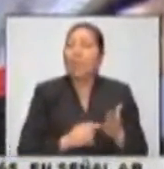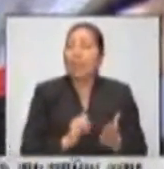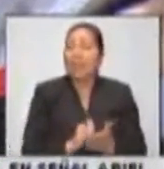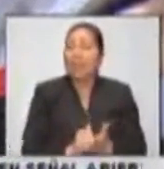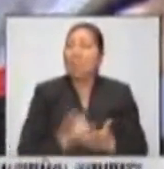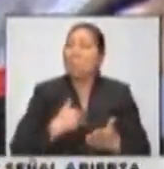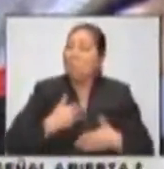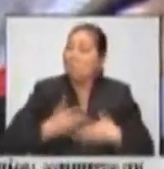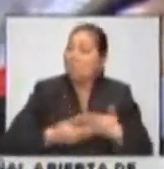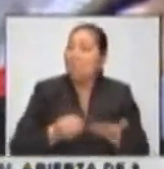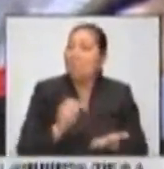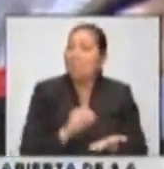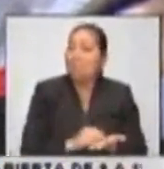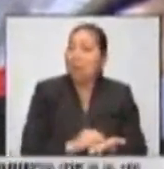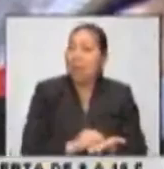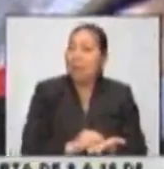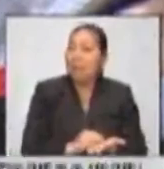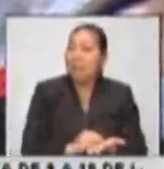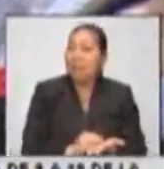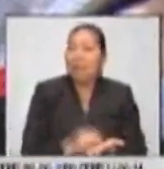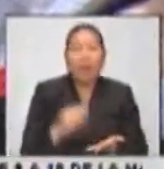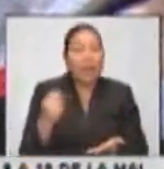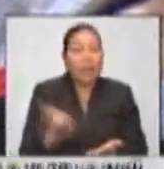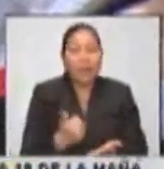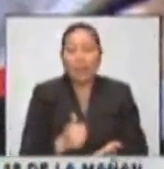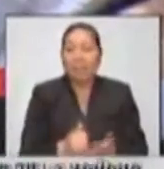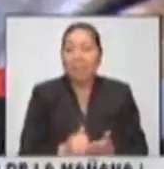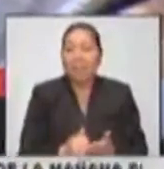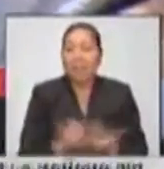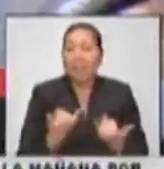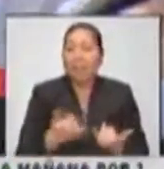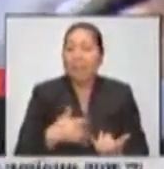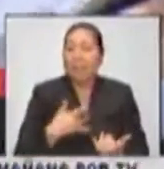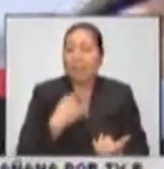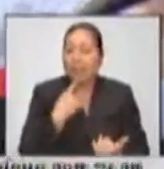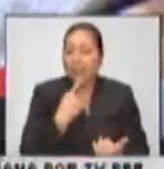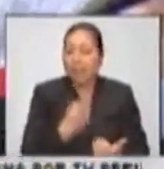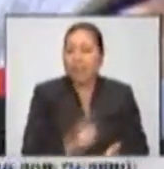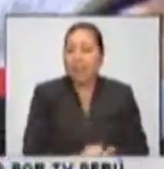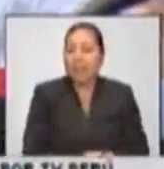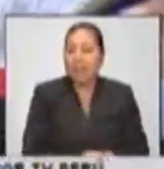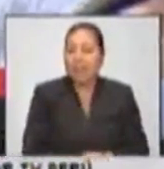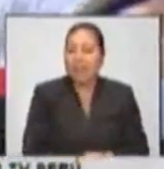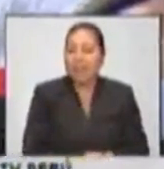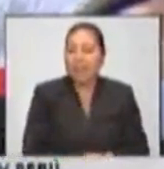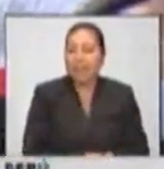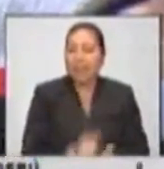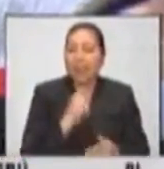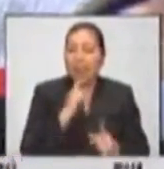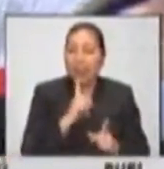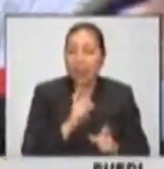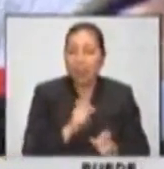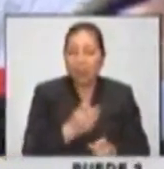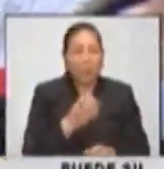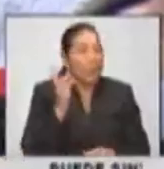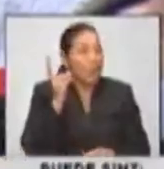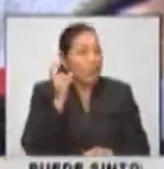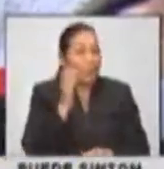de avanzar mucho más, de una manera mucho más rápida, nos parece. En ese sentido es lo que quisiéramos escuchar también